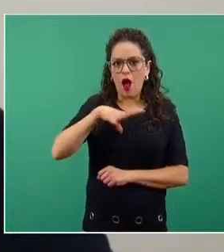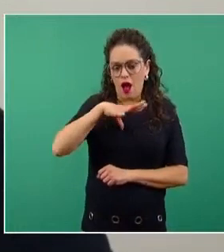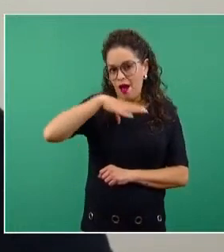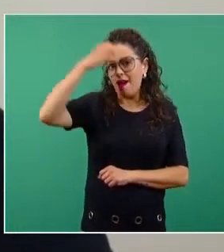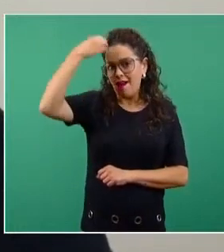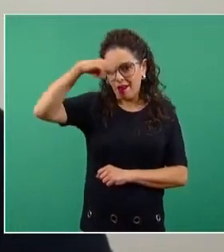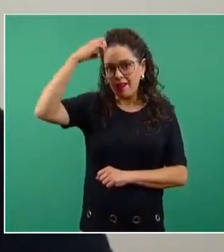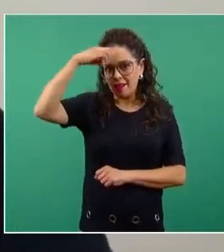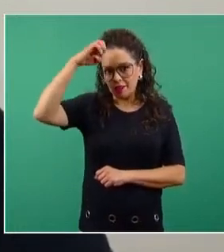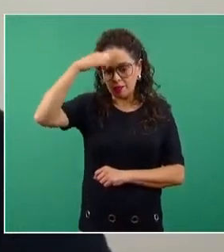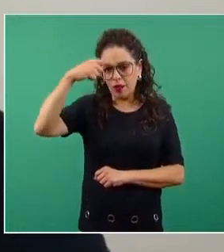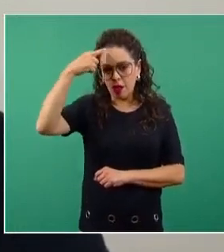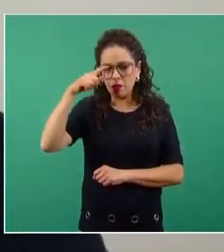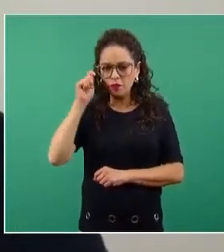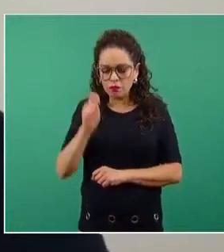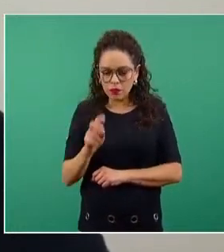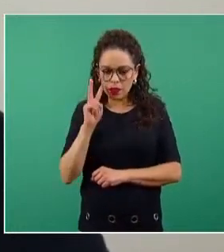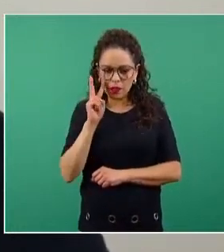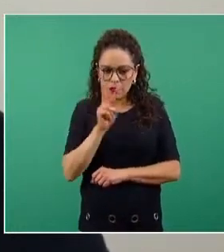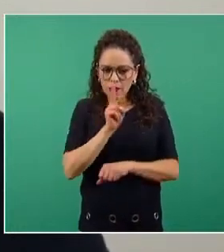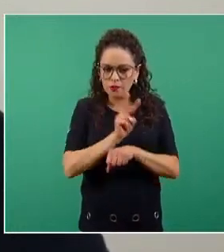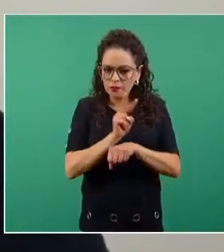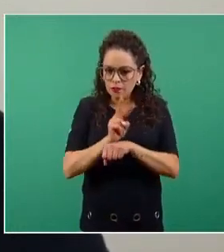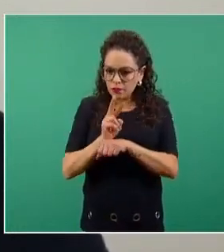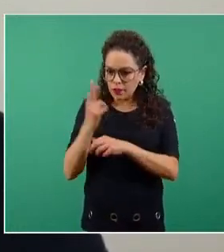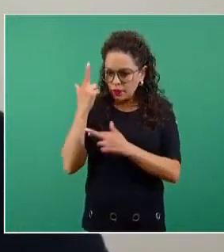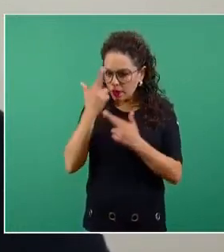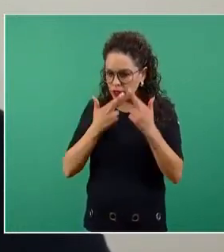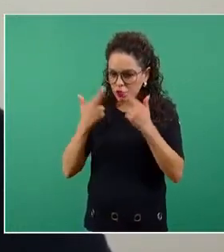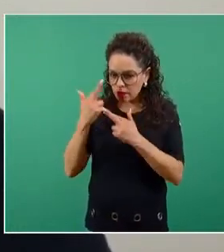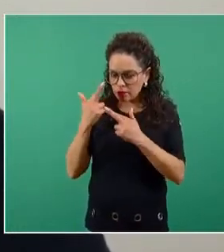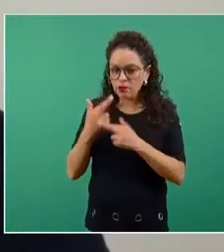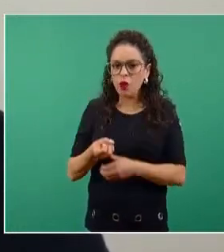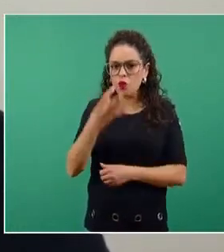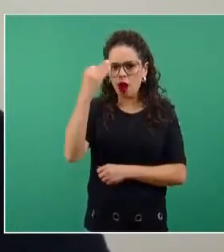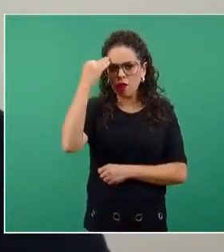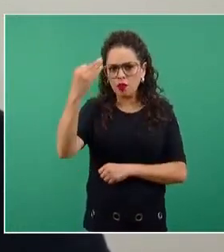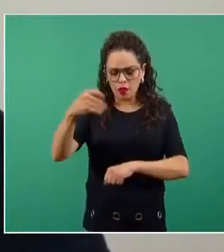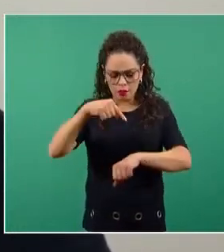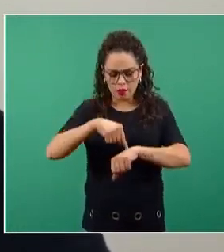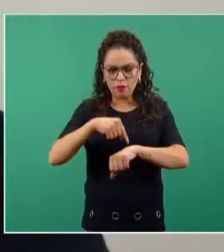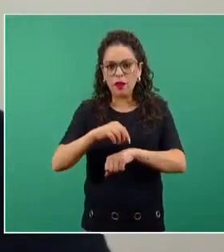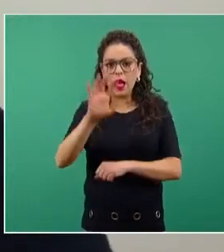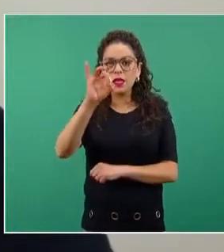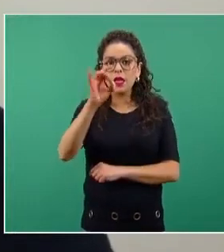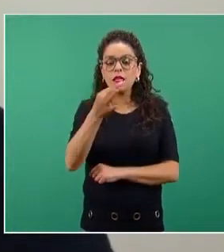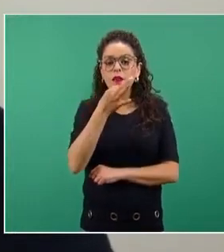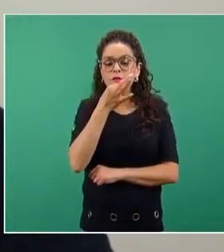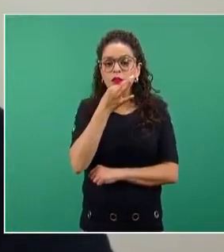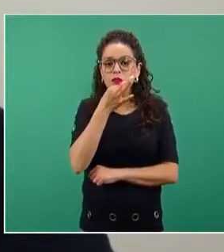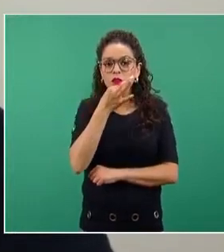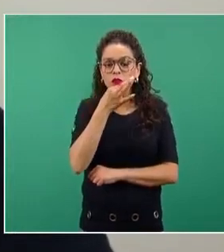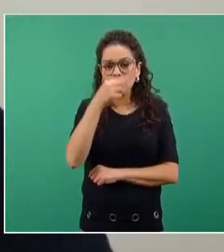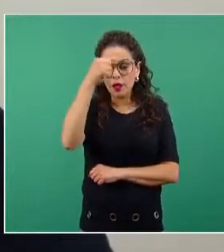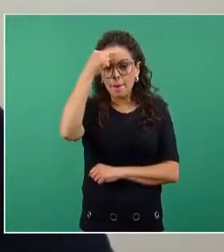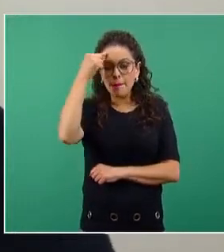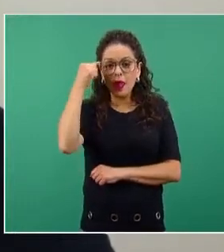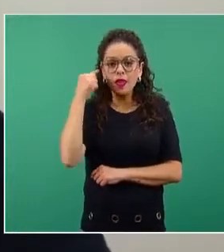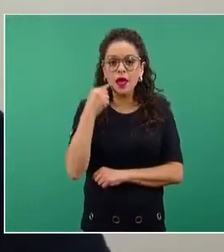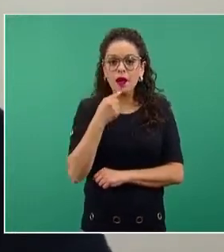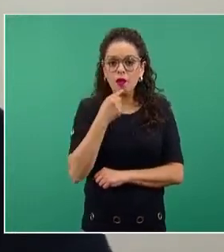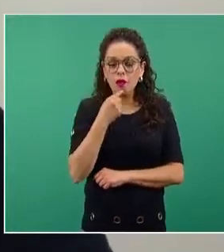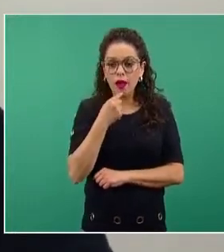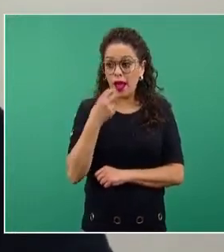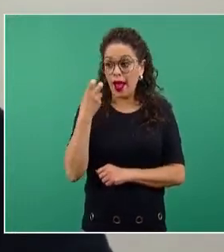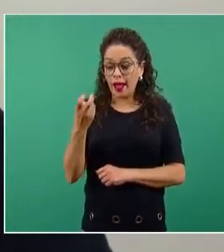este seguimiento o esta observación de los 30 minutos, dado que precisamente durante estos primeros 30 minutos